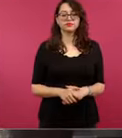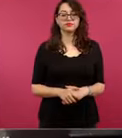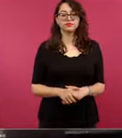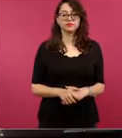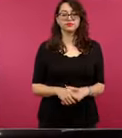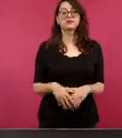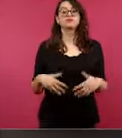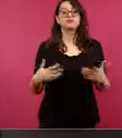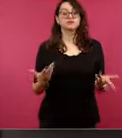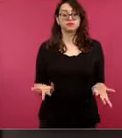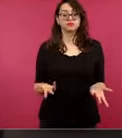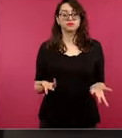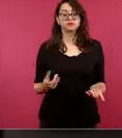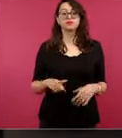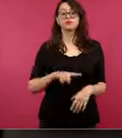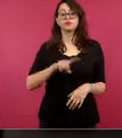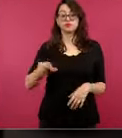resulta